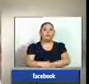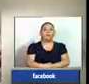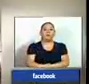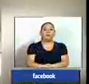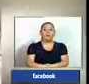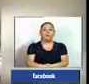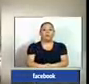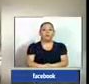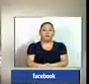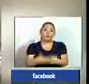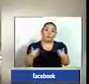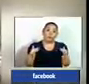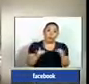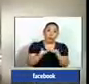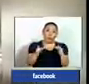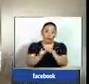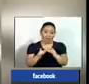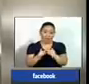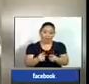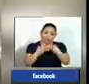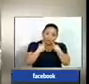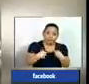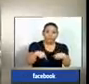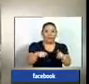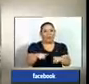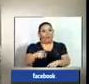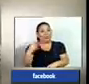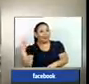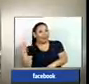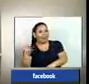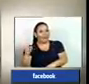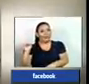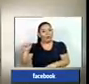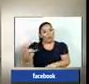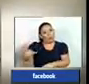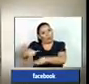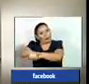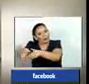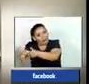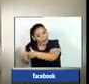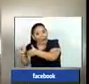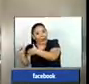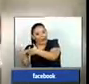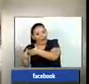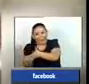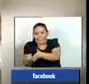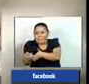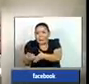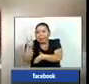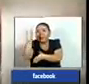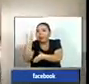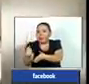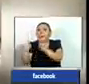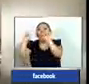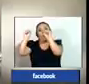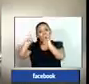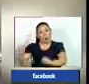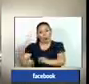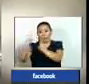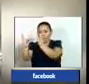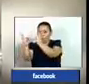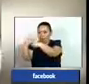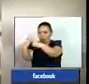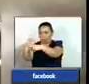Declara igualmente la necesidad de que la Asamblea Legislativa en los próximos días emita reformas a este